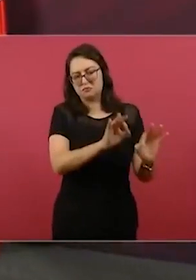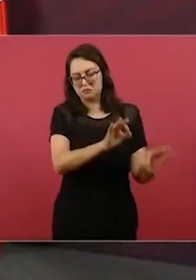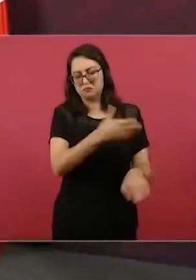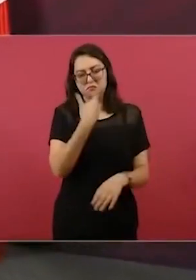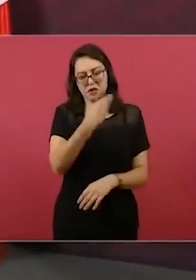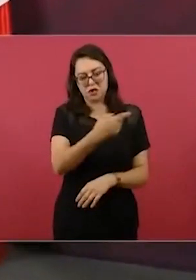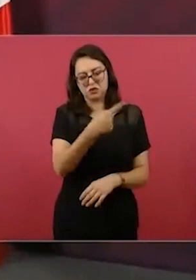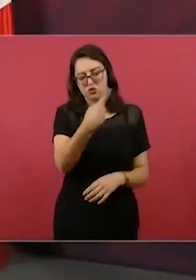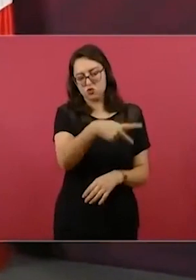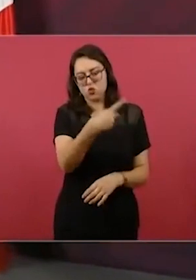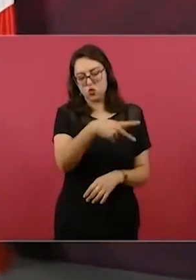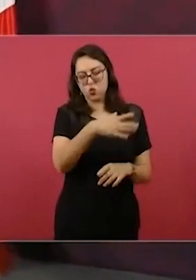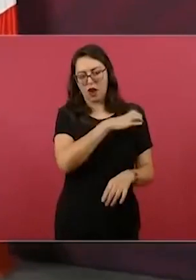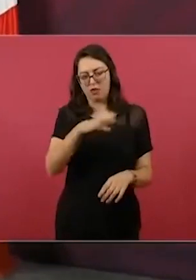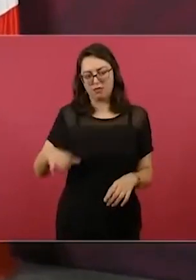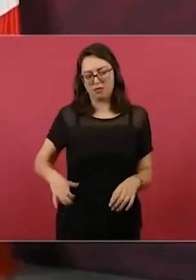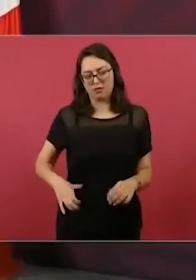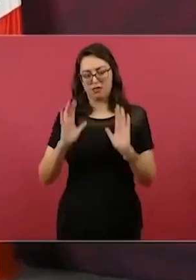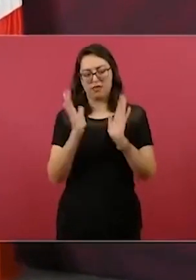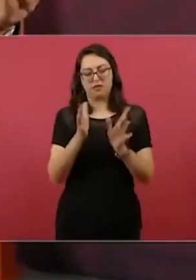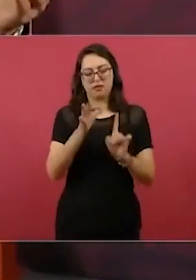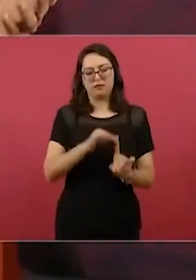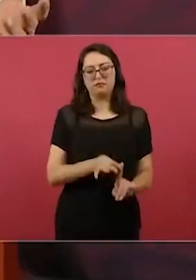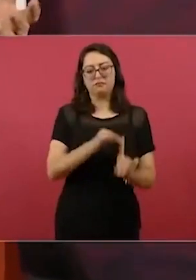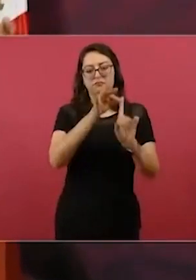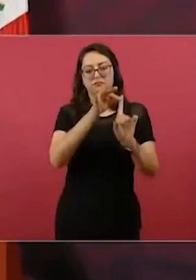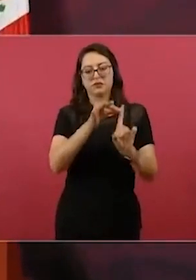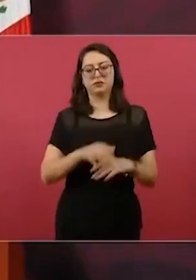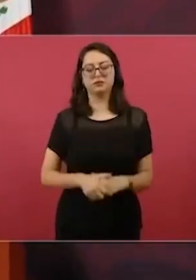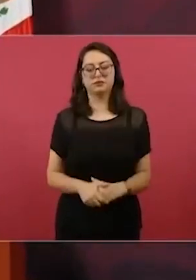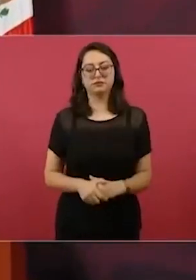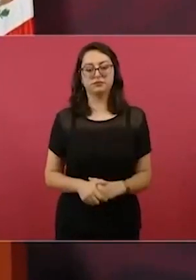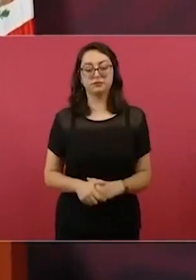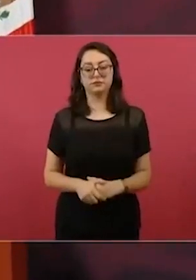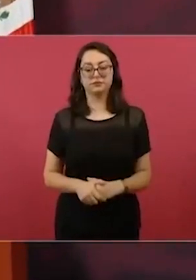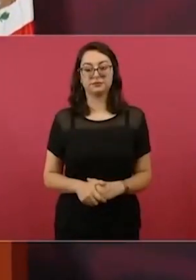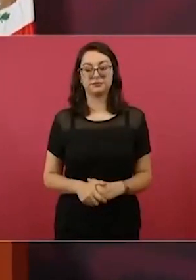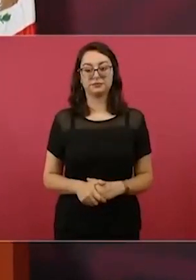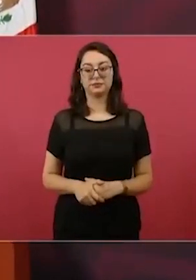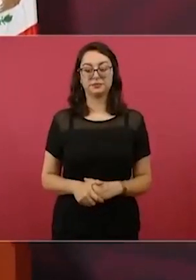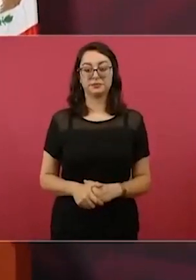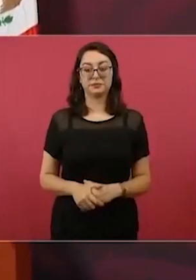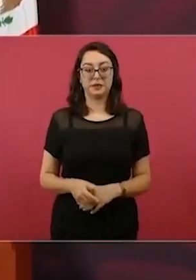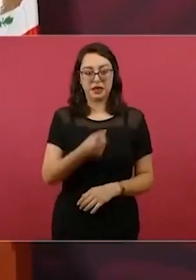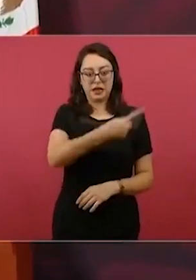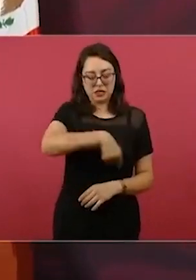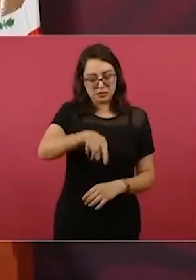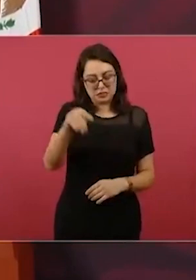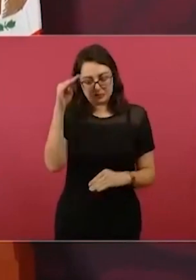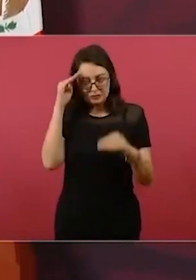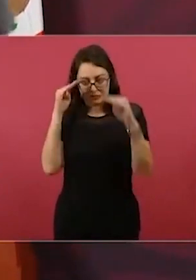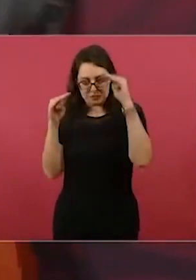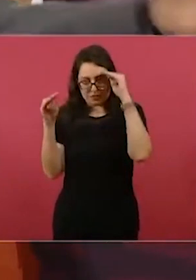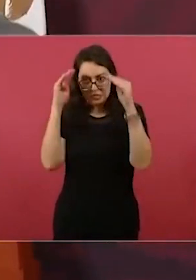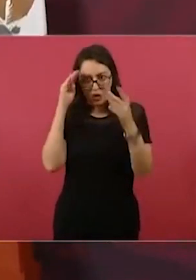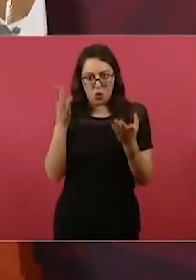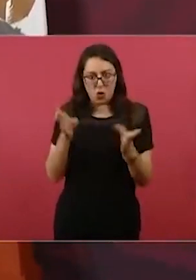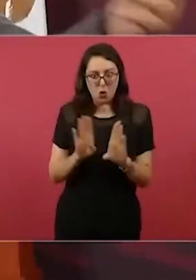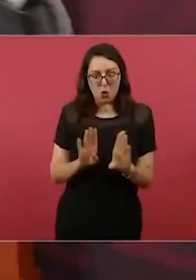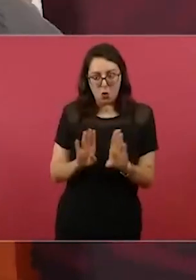esta sociedad la dividió como en el siglo 19 y la dividió